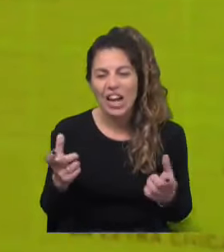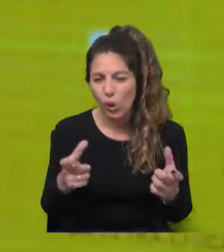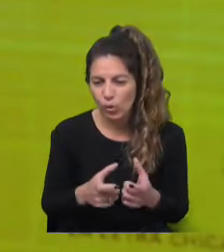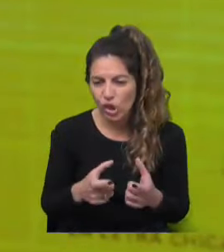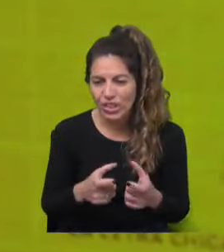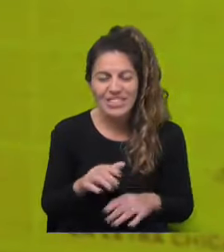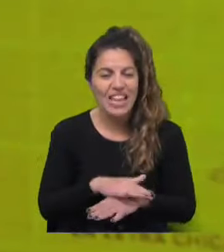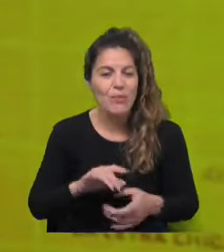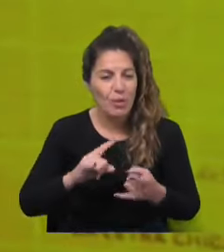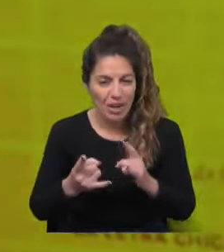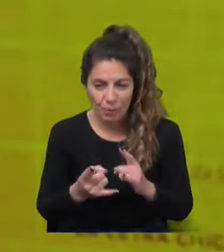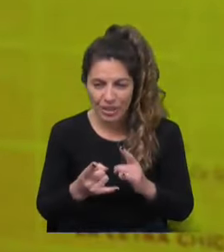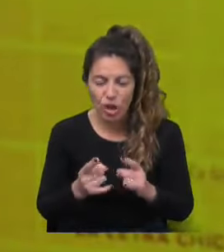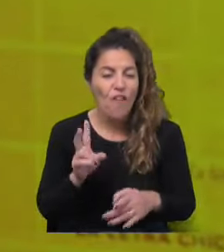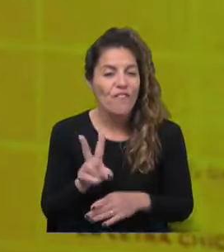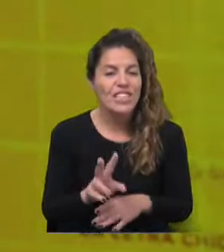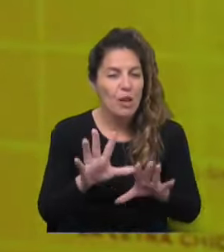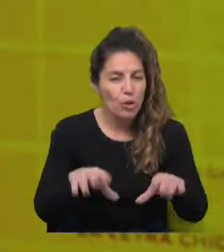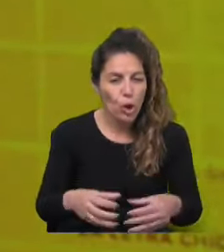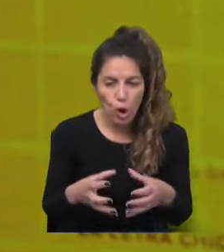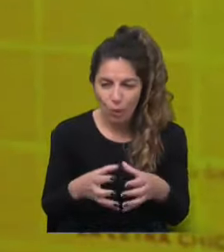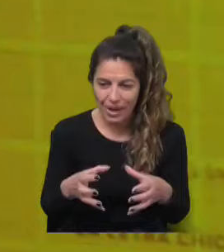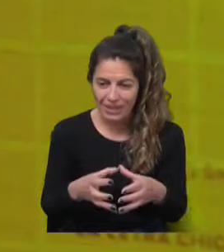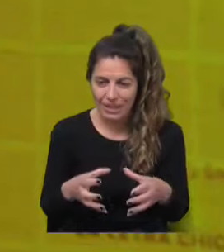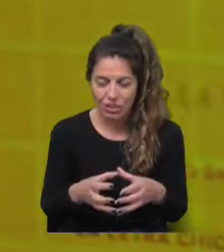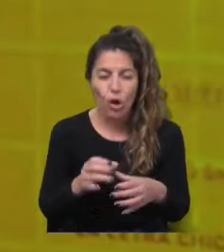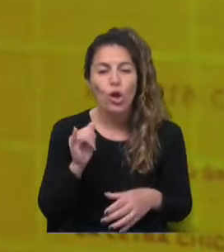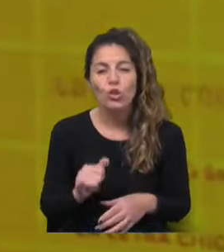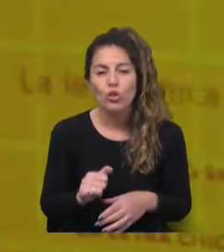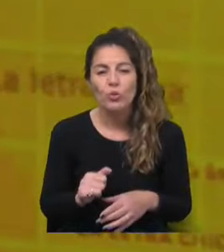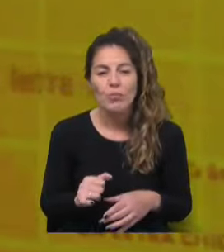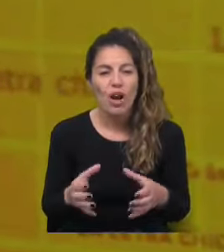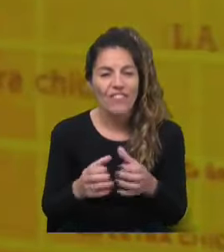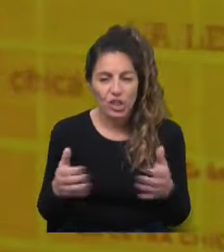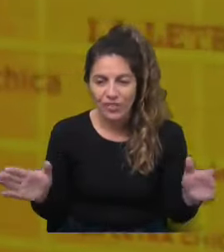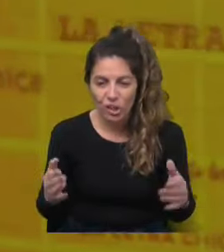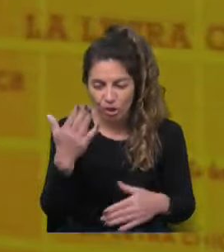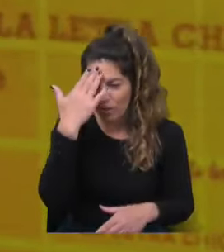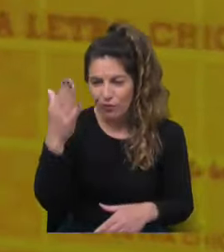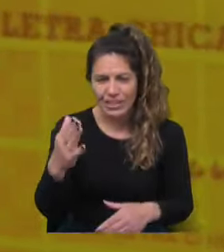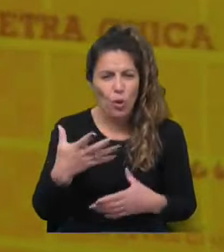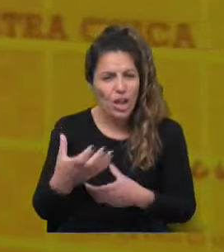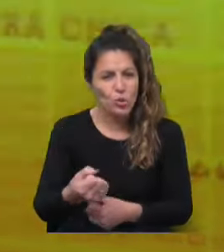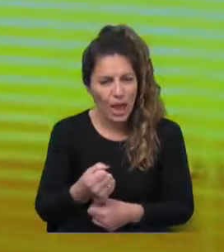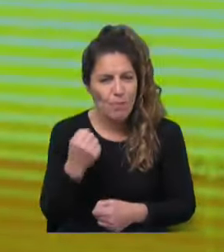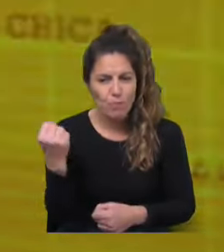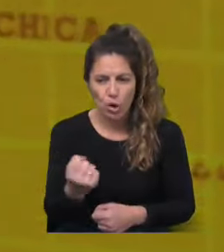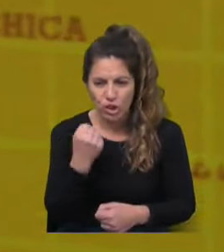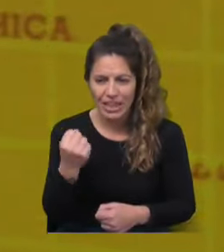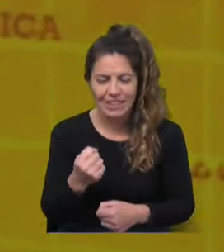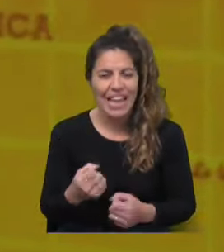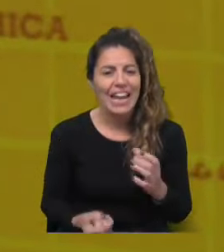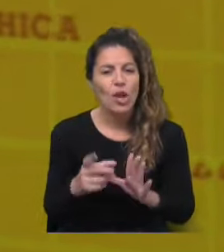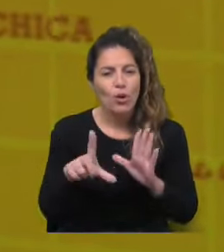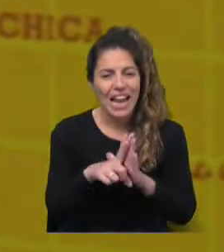nivel del Parlamento. Visitamos todos los partidos, tuvimos en Cabildo Abierto y en el Frente Amplio una ayuda importante de frenar una ley